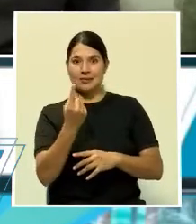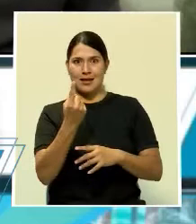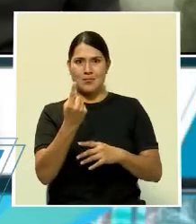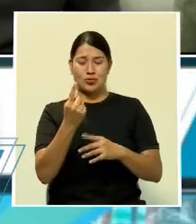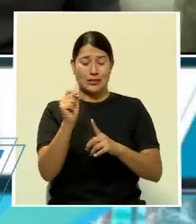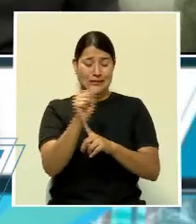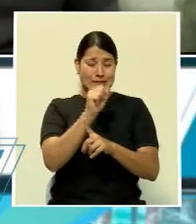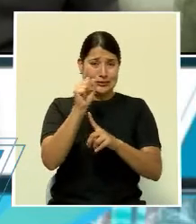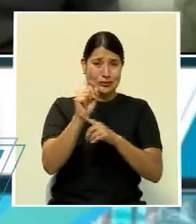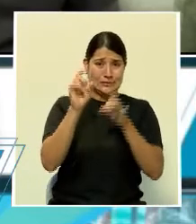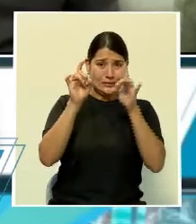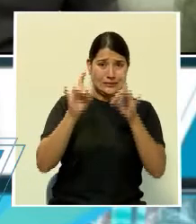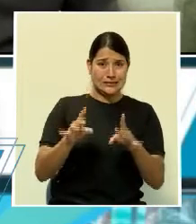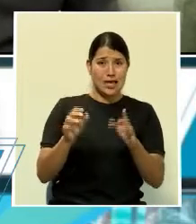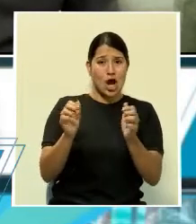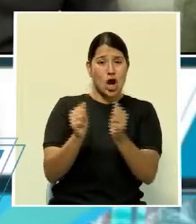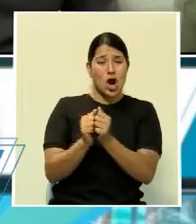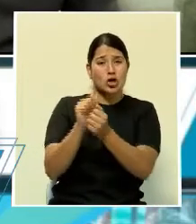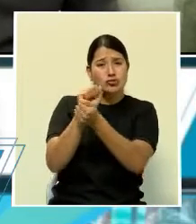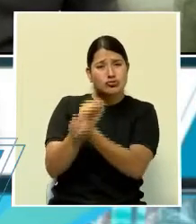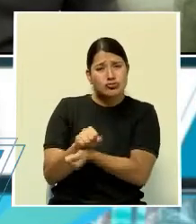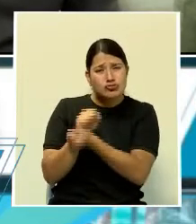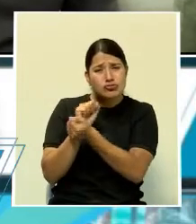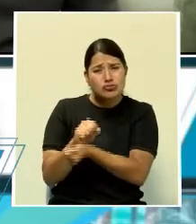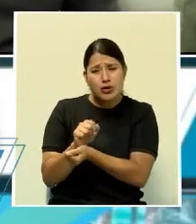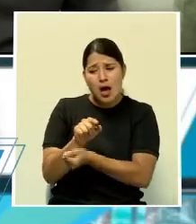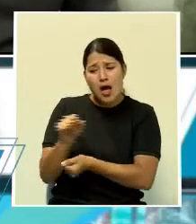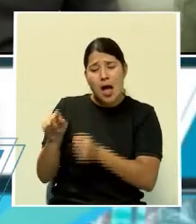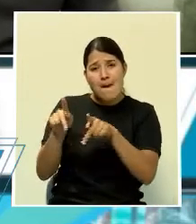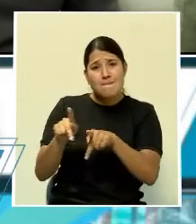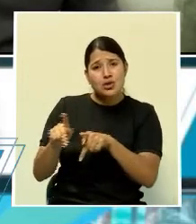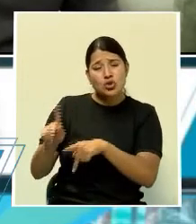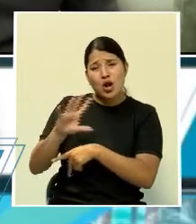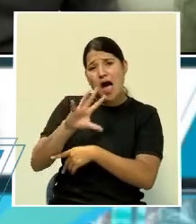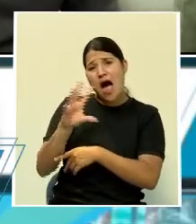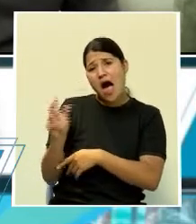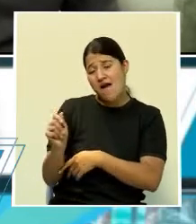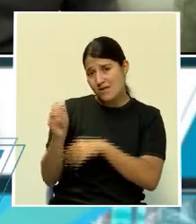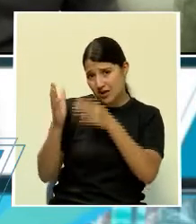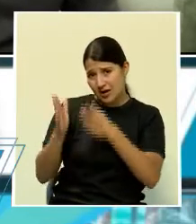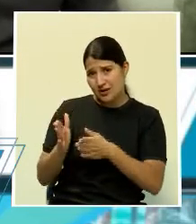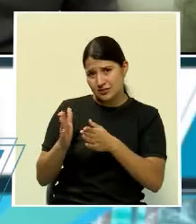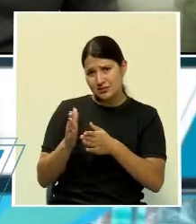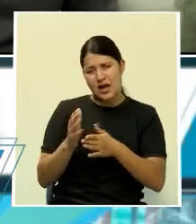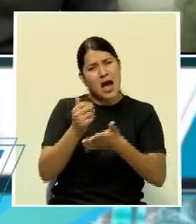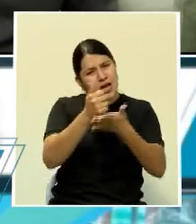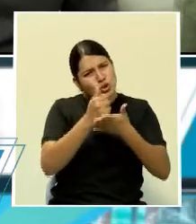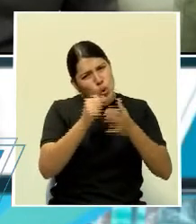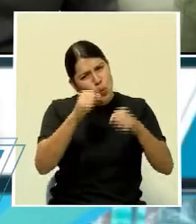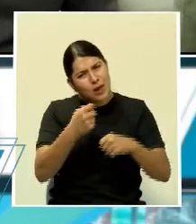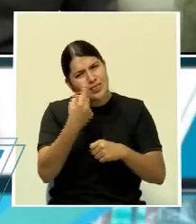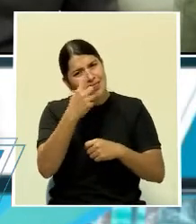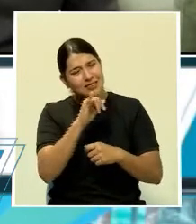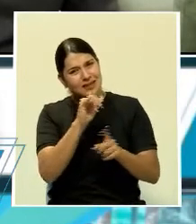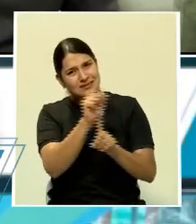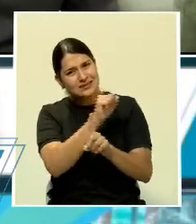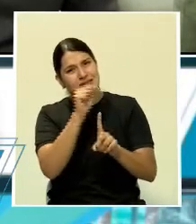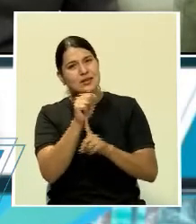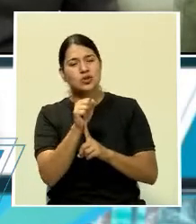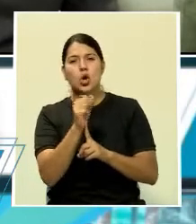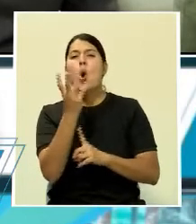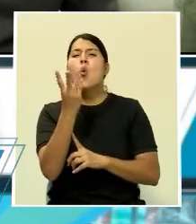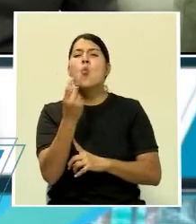se produjo con el comercio de esclavos africanos. Ayúdenos a dimensionar ese drama. ¿Cuántas